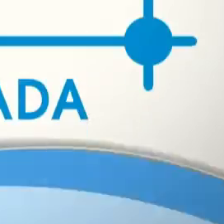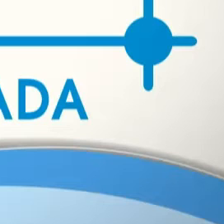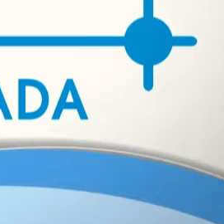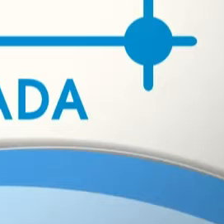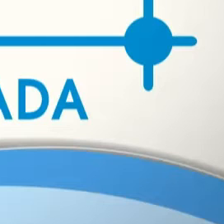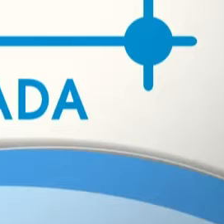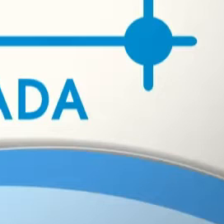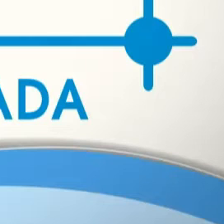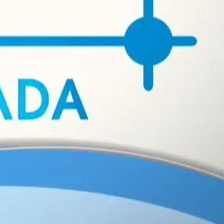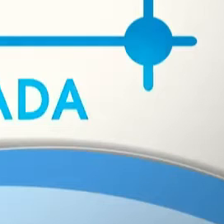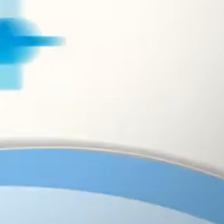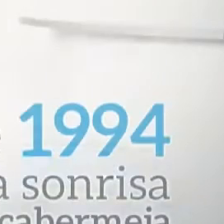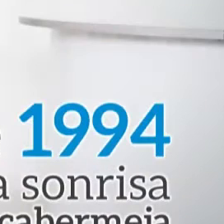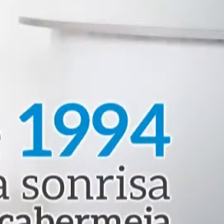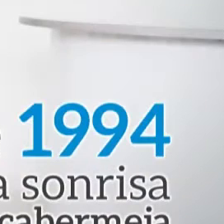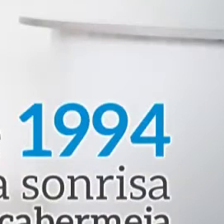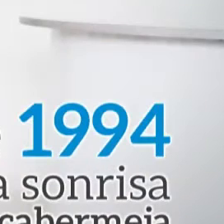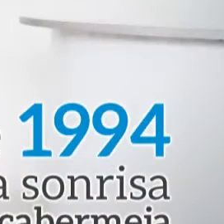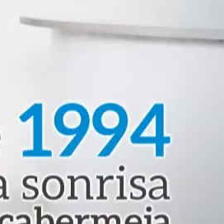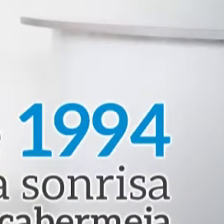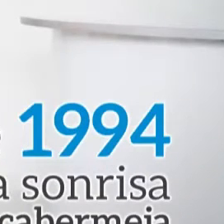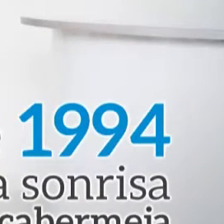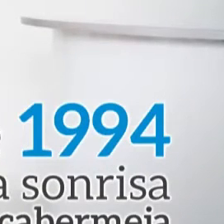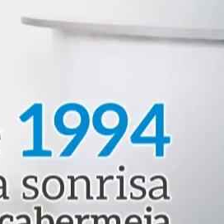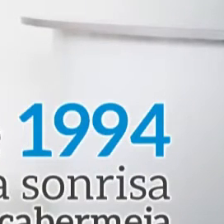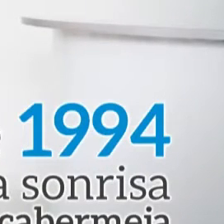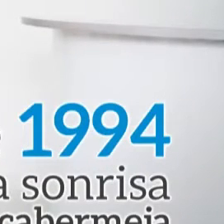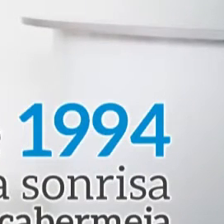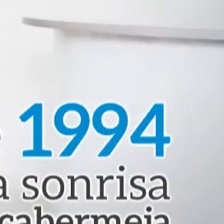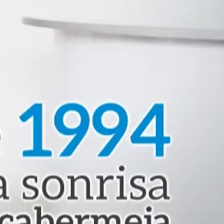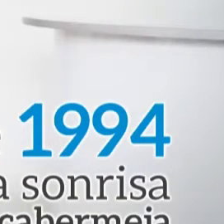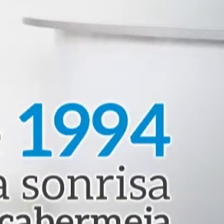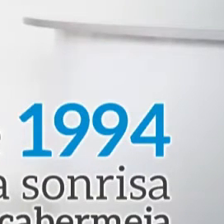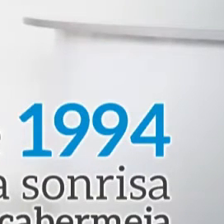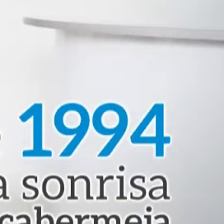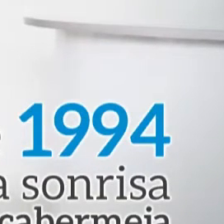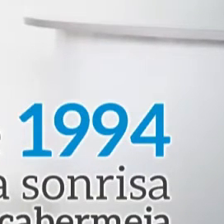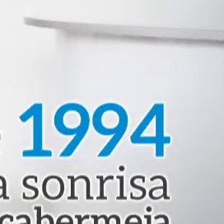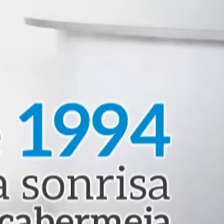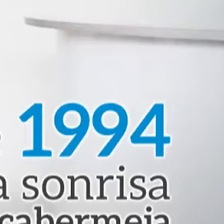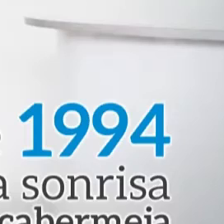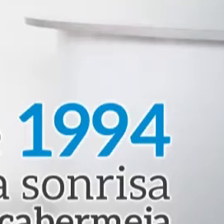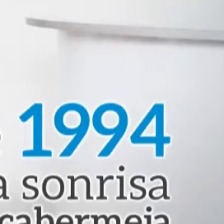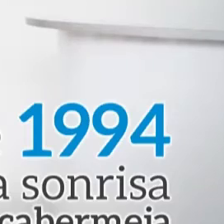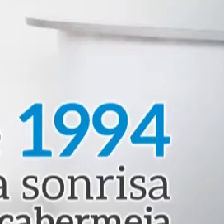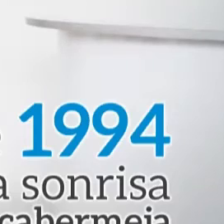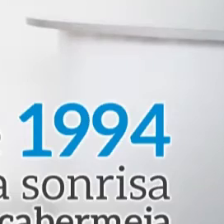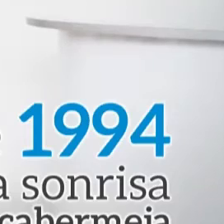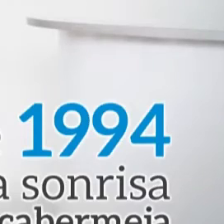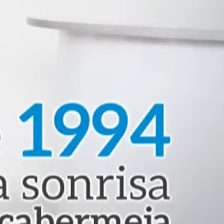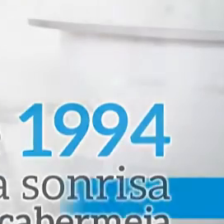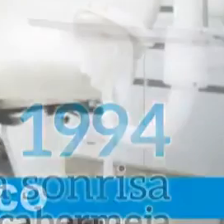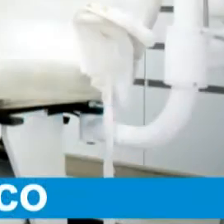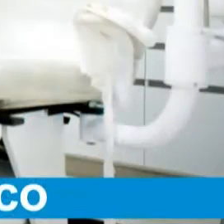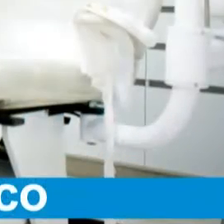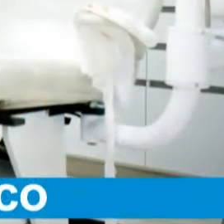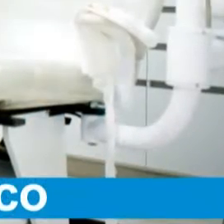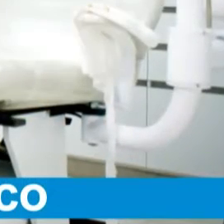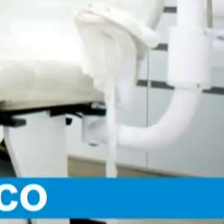pero punto lo he a especializada desde 1994 somos la sonrisa de barrancabermeja